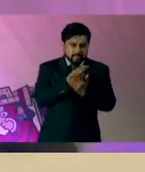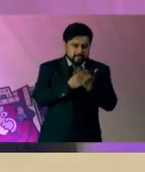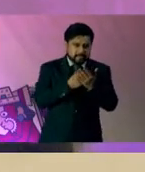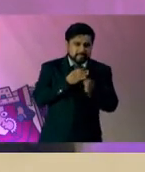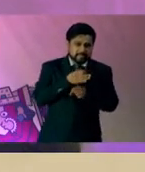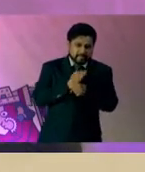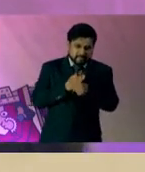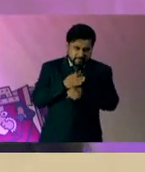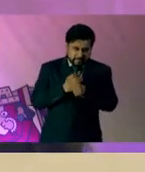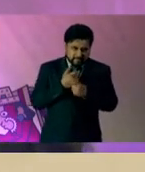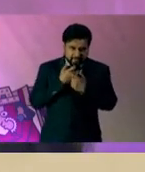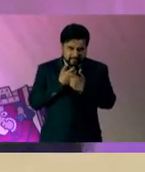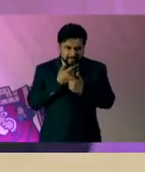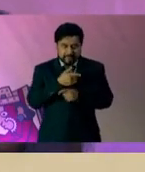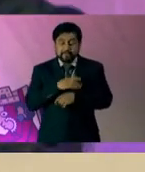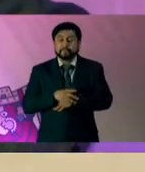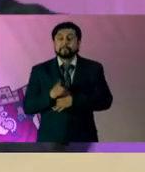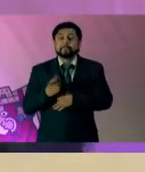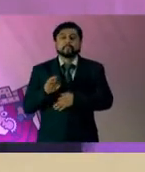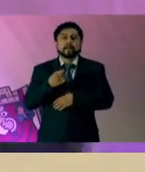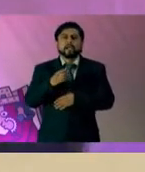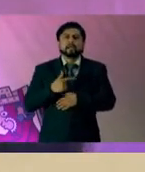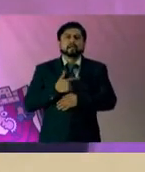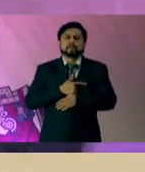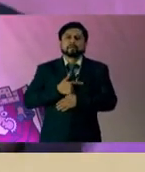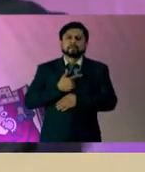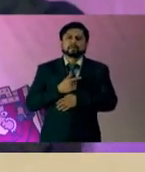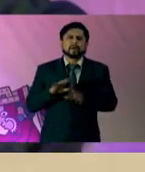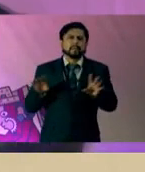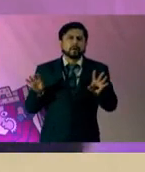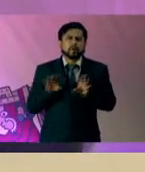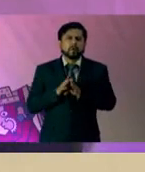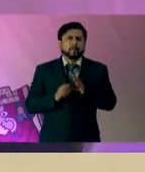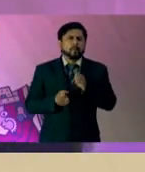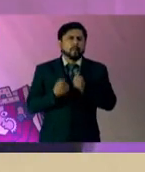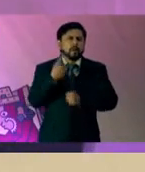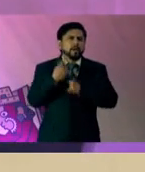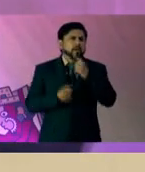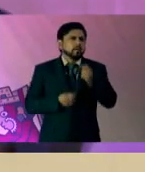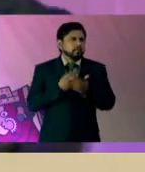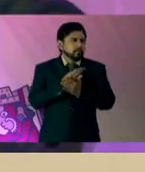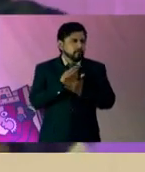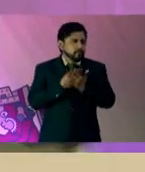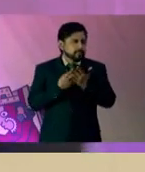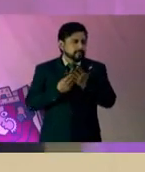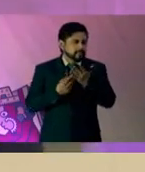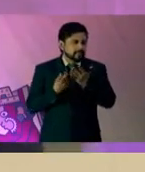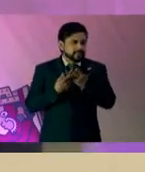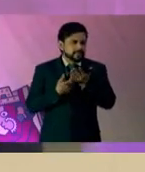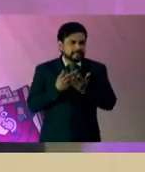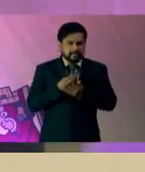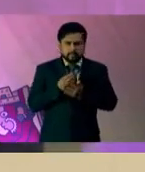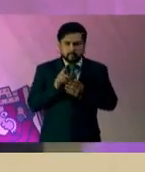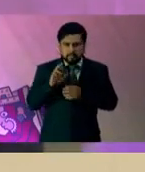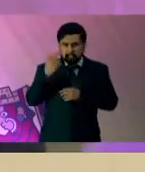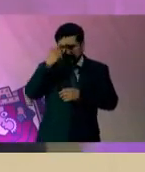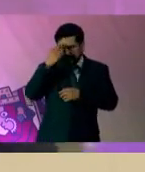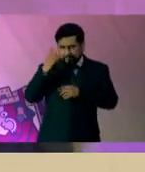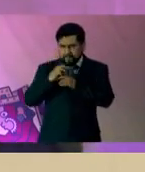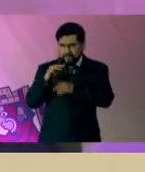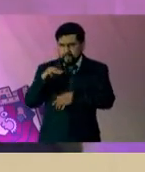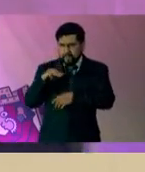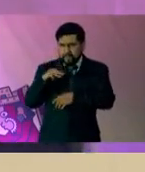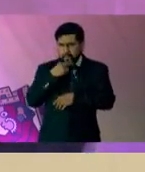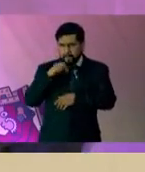chistoso este le encantaba dibujar derrames ya ven que dibujaba marco cortés con la herramienta de la bolita